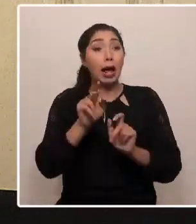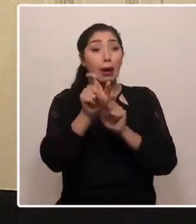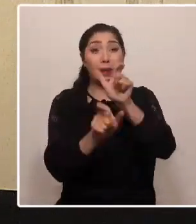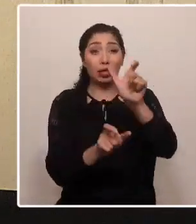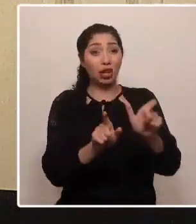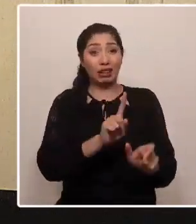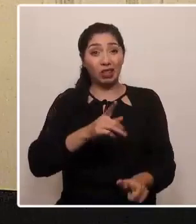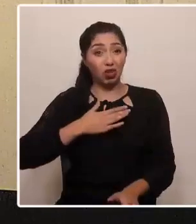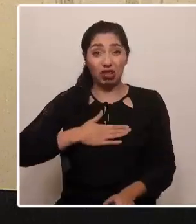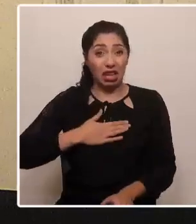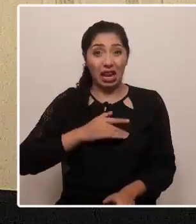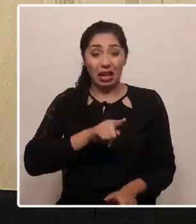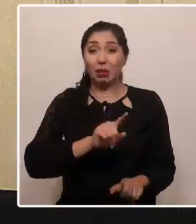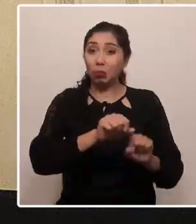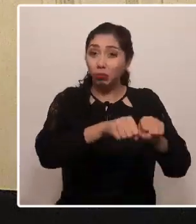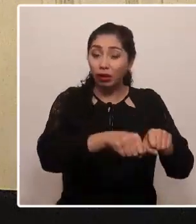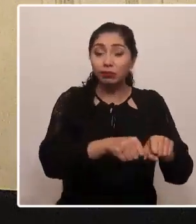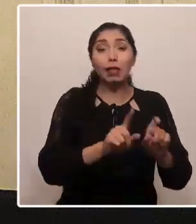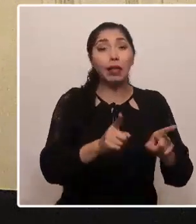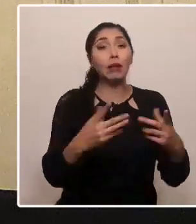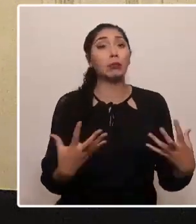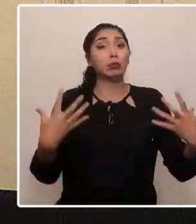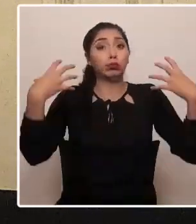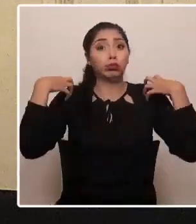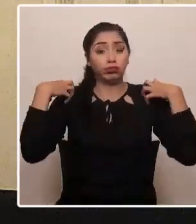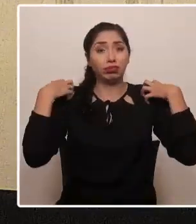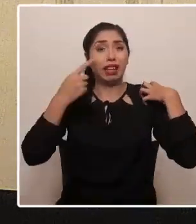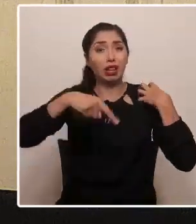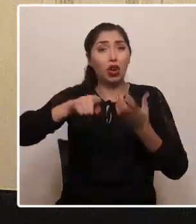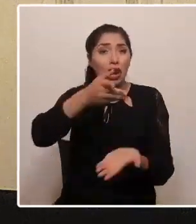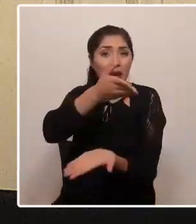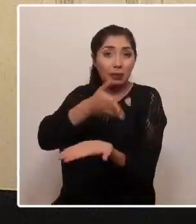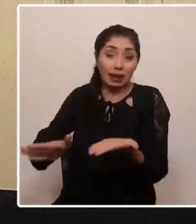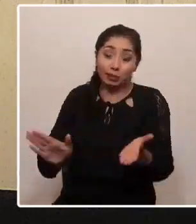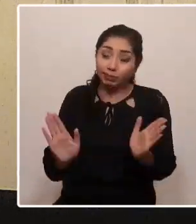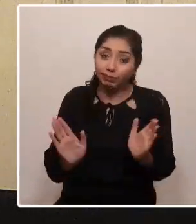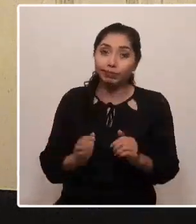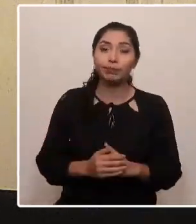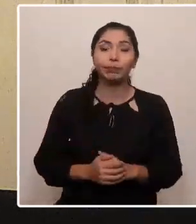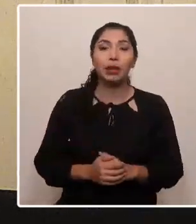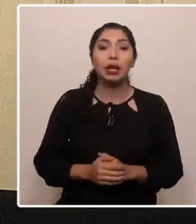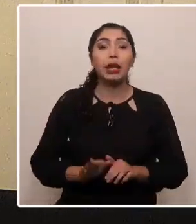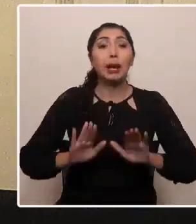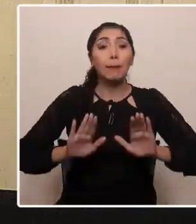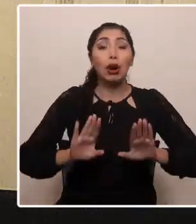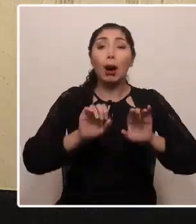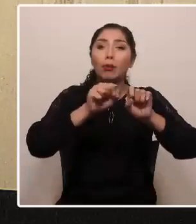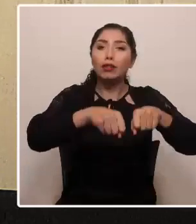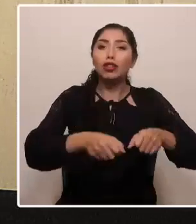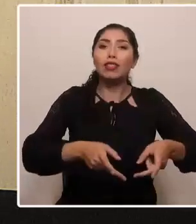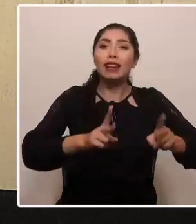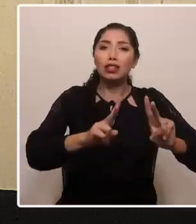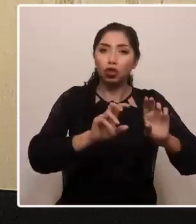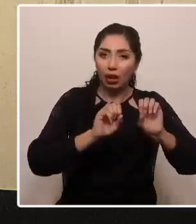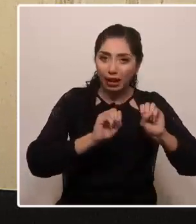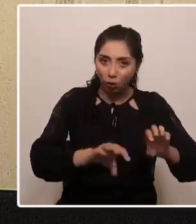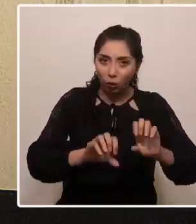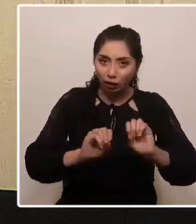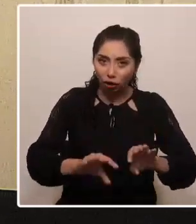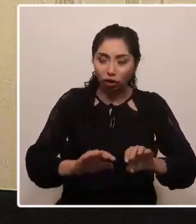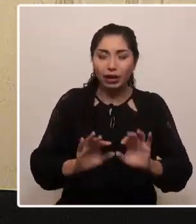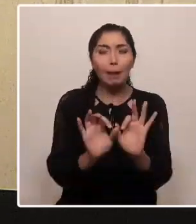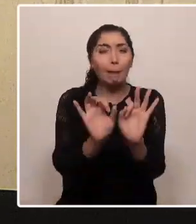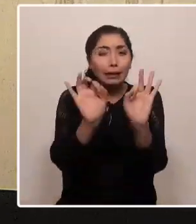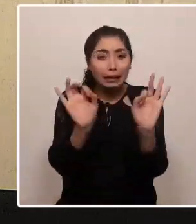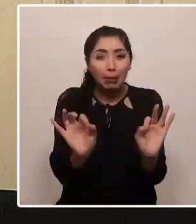puedan hacerse cargo de la eliminación que promovieron. Espero también que la aprobación del derecho a la educación y especialmente